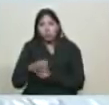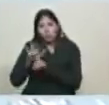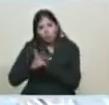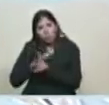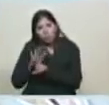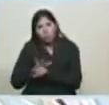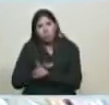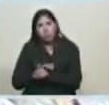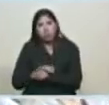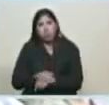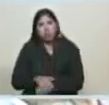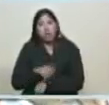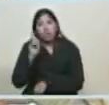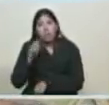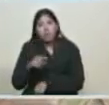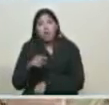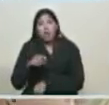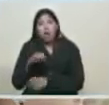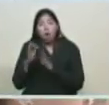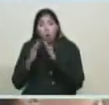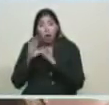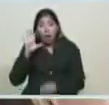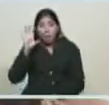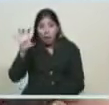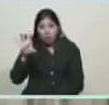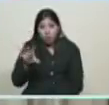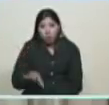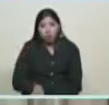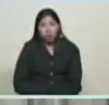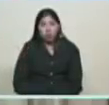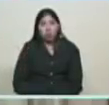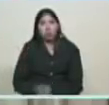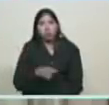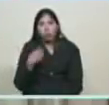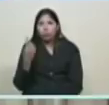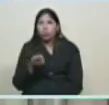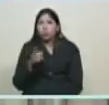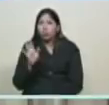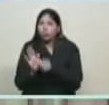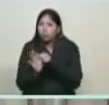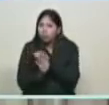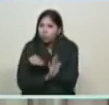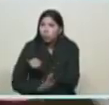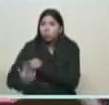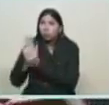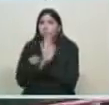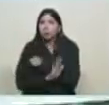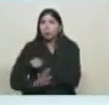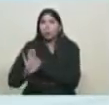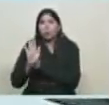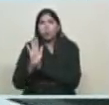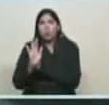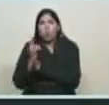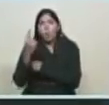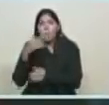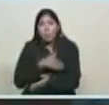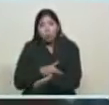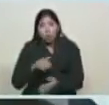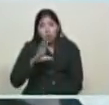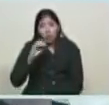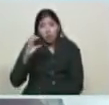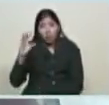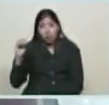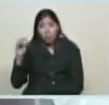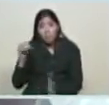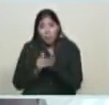como parte de hogares de la patria vamos a proteger vamos a pasar de un millón quinientos mil hogares de la patria a